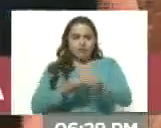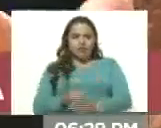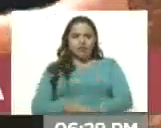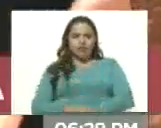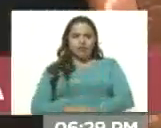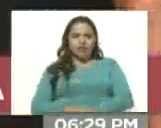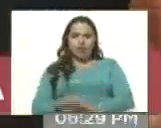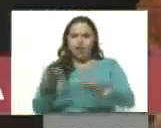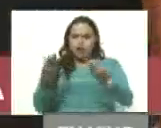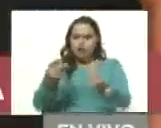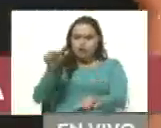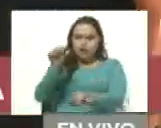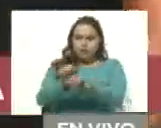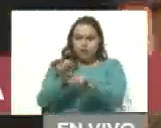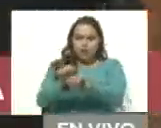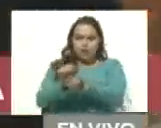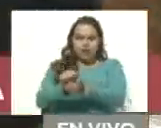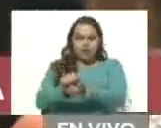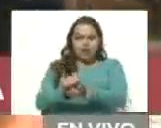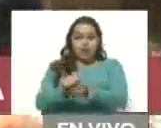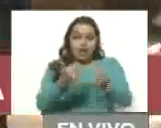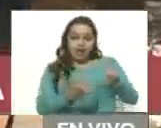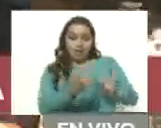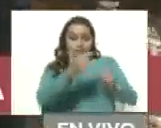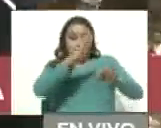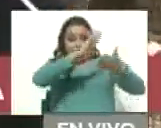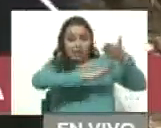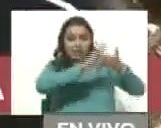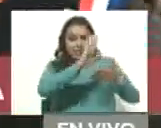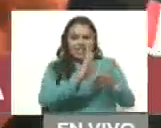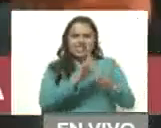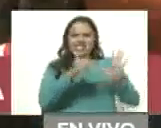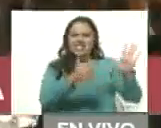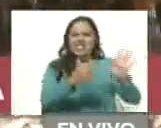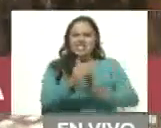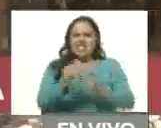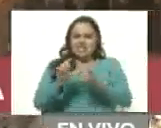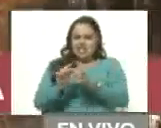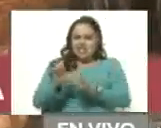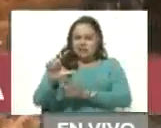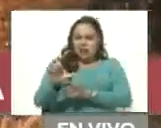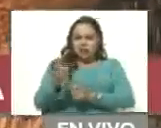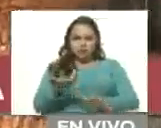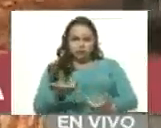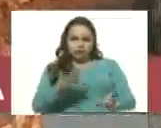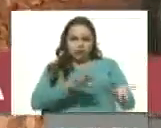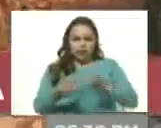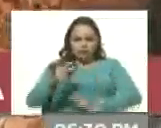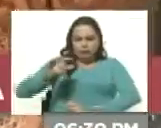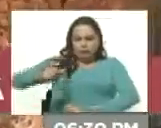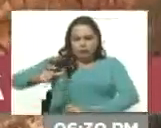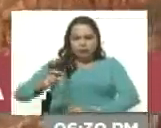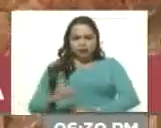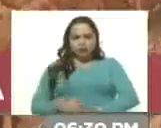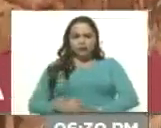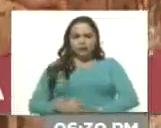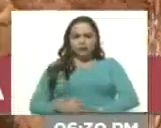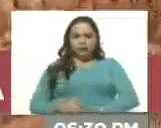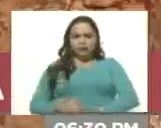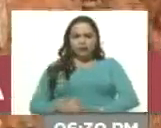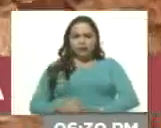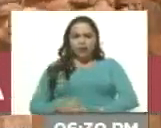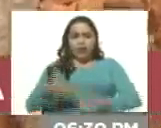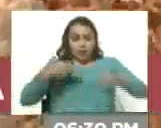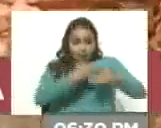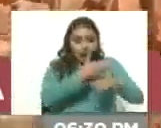mucha piedra las paredes eran importantes paredes de 60 centímetros de espesor imagínense los elementos como la madera